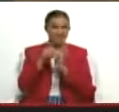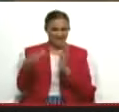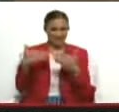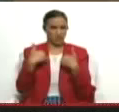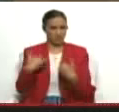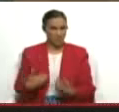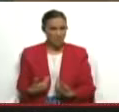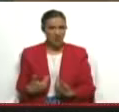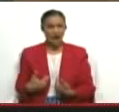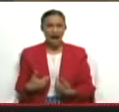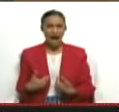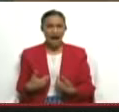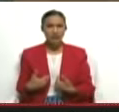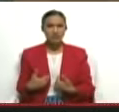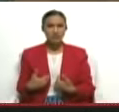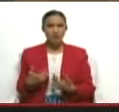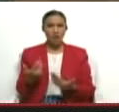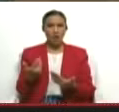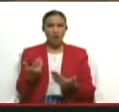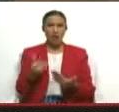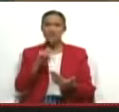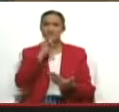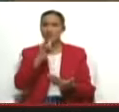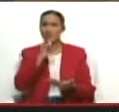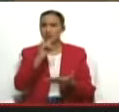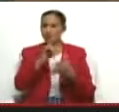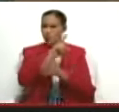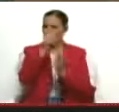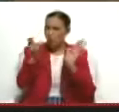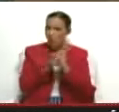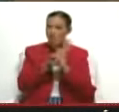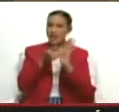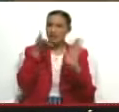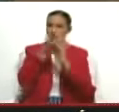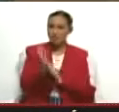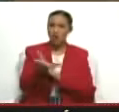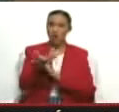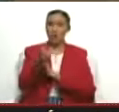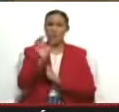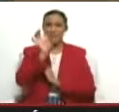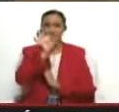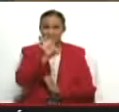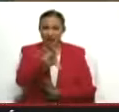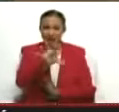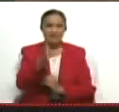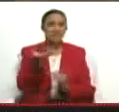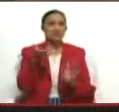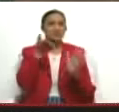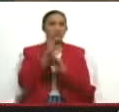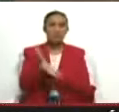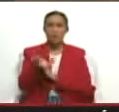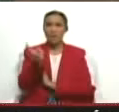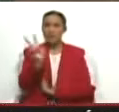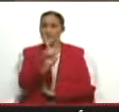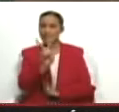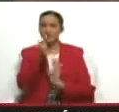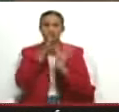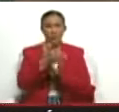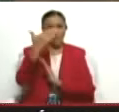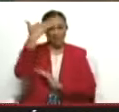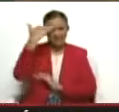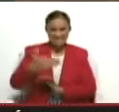más hacer esta actividad reunirse con Embajadores y dar la